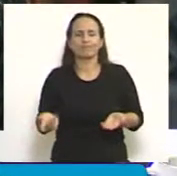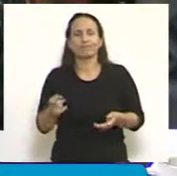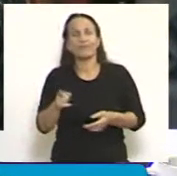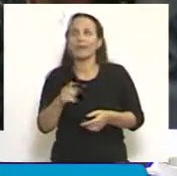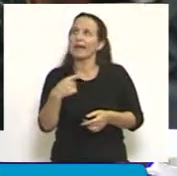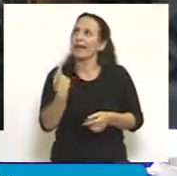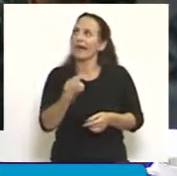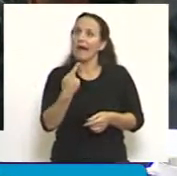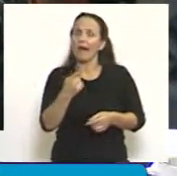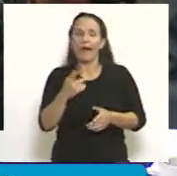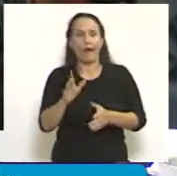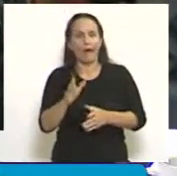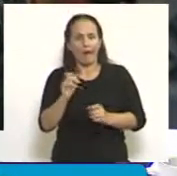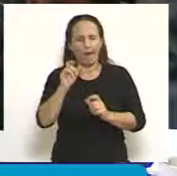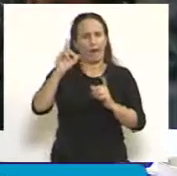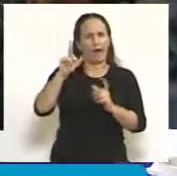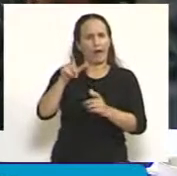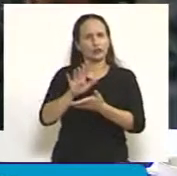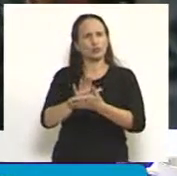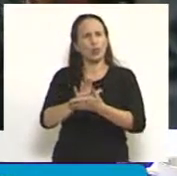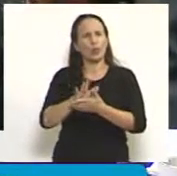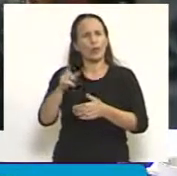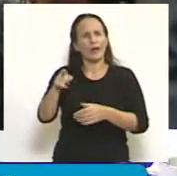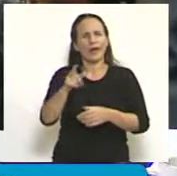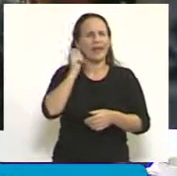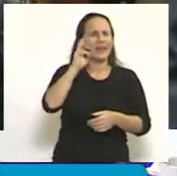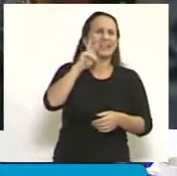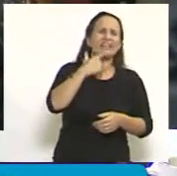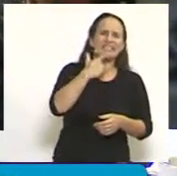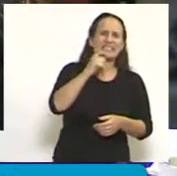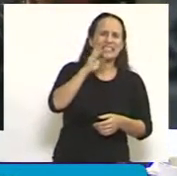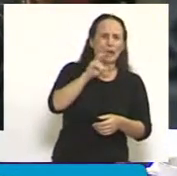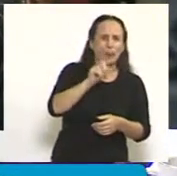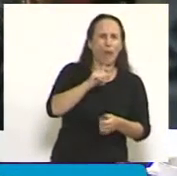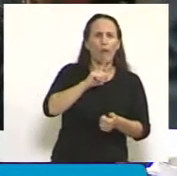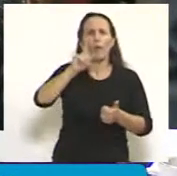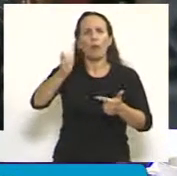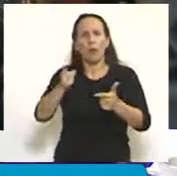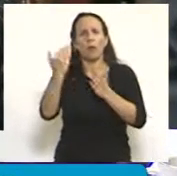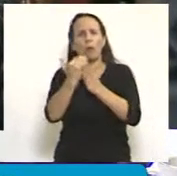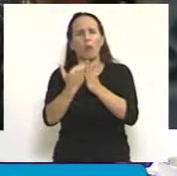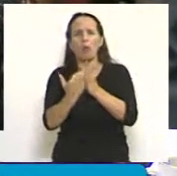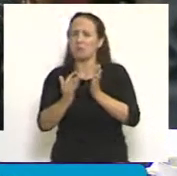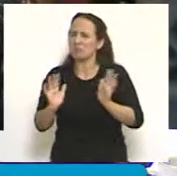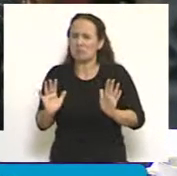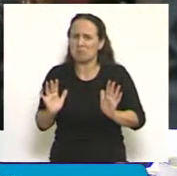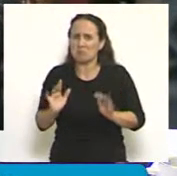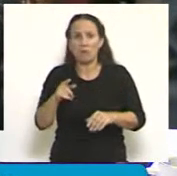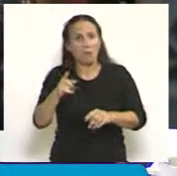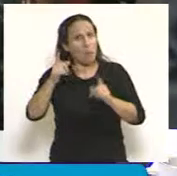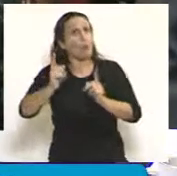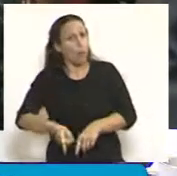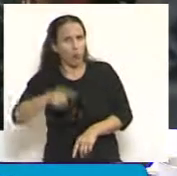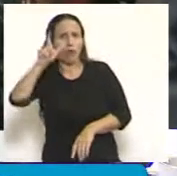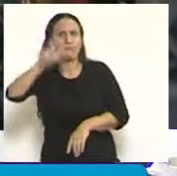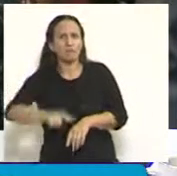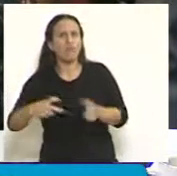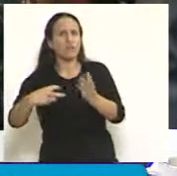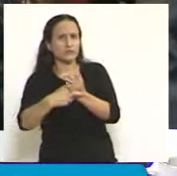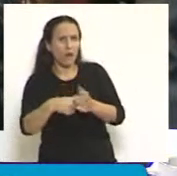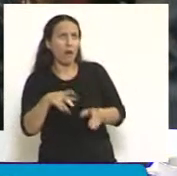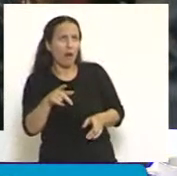luego vinieron contingencias conocidos por todos. Desgraciadamente el fiscal nunca pudo venir a informar, no a este Congreso,